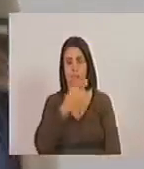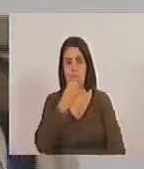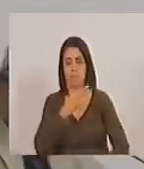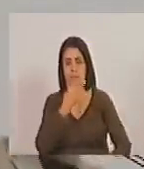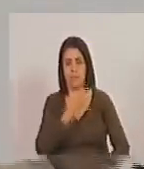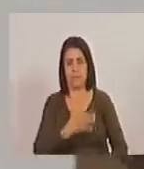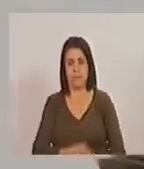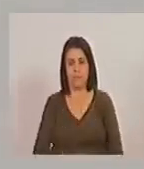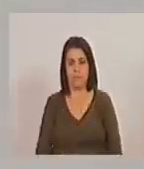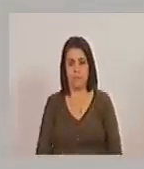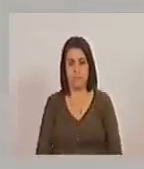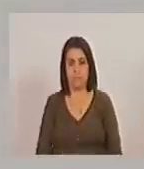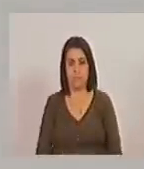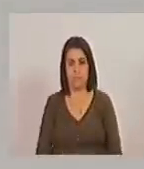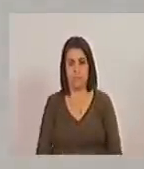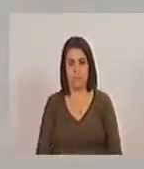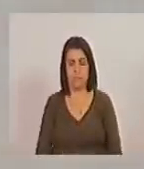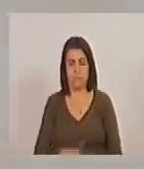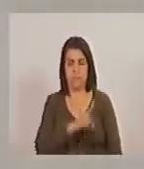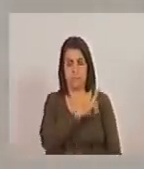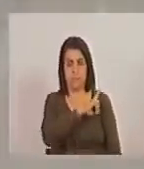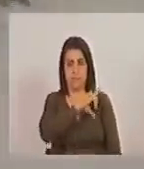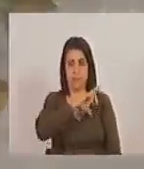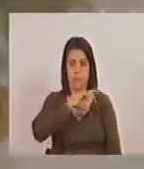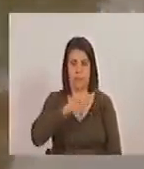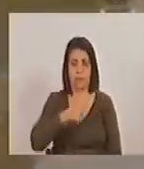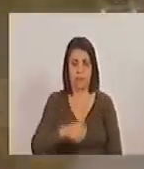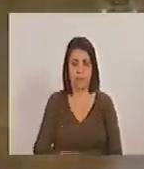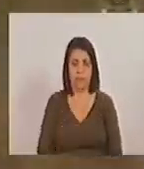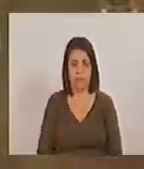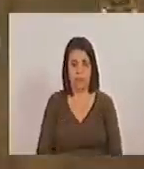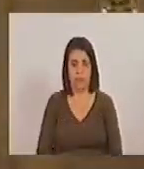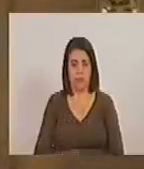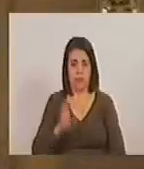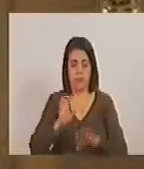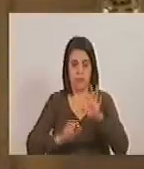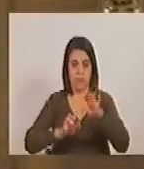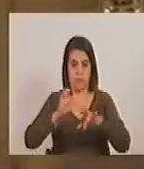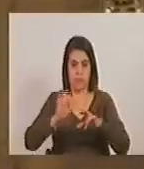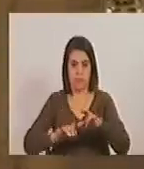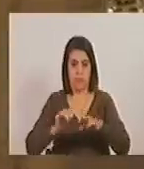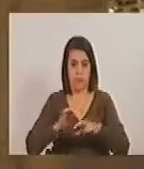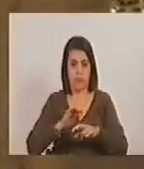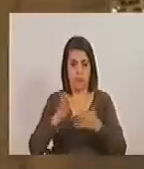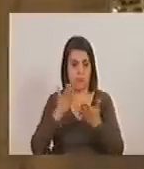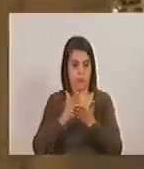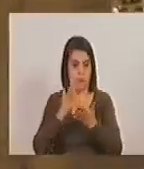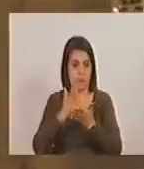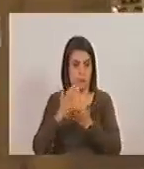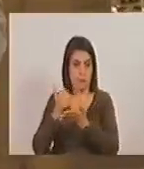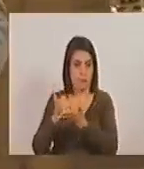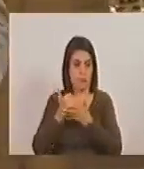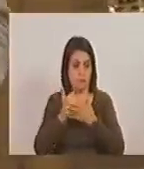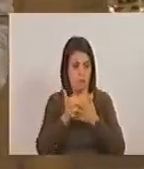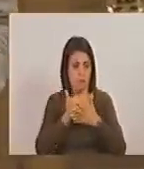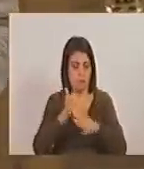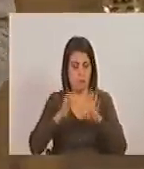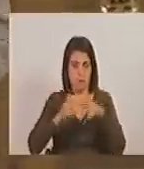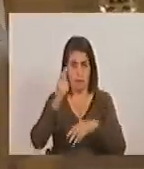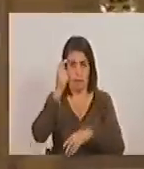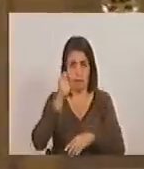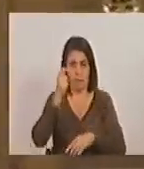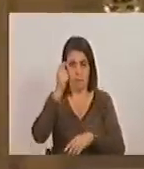buenas tardes. La Junta Directiva, los secretarios y secretarias que siempre nos ayudan, diputados y